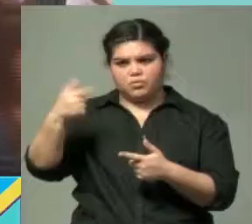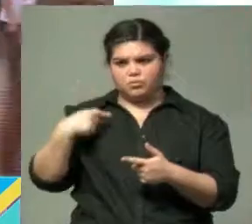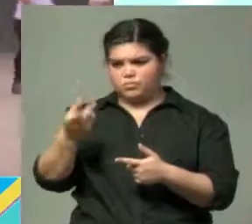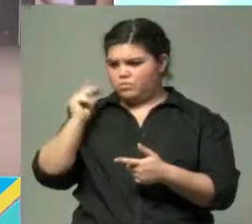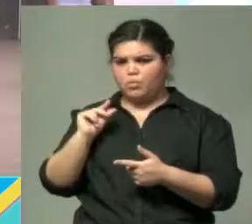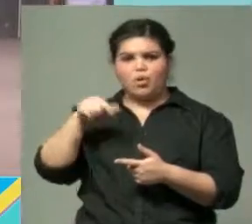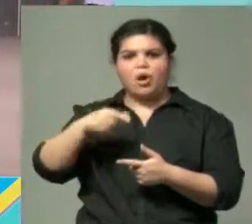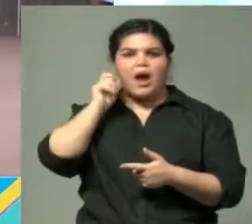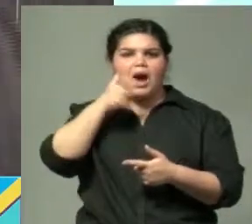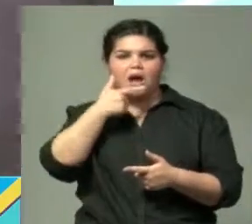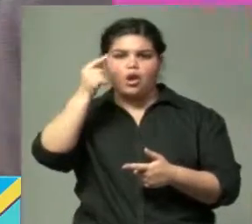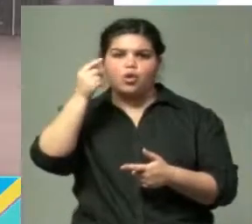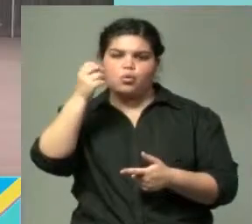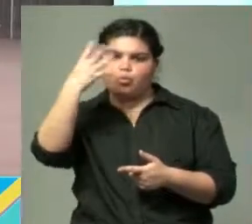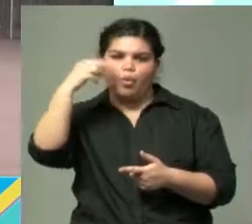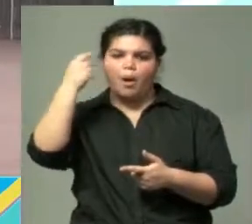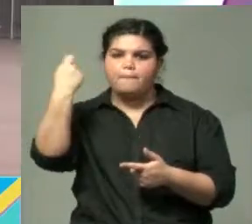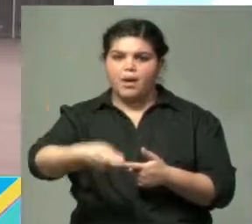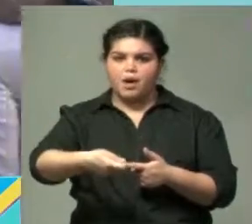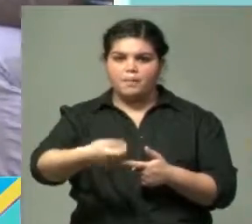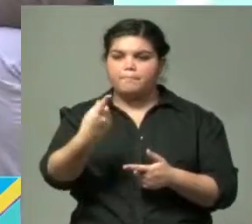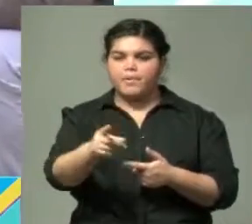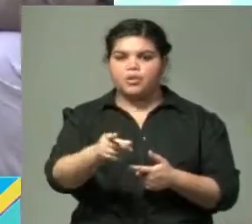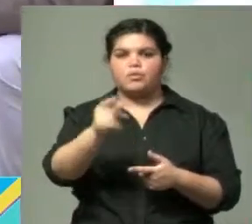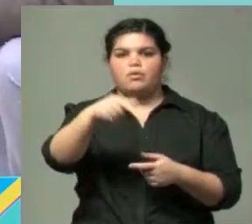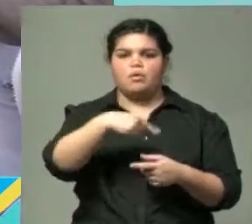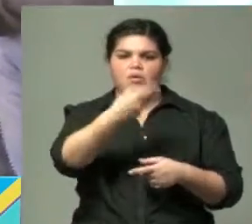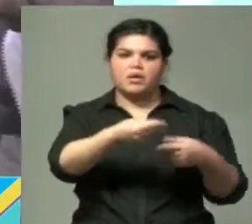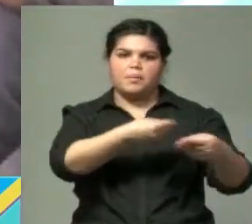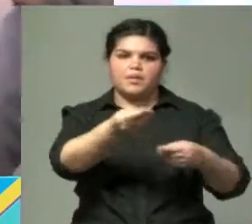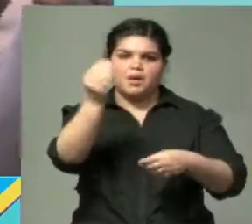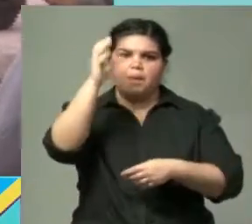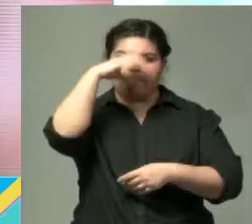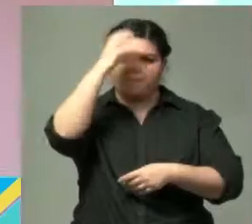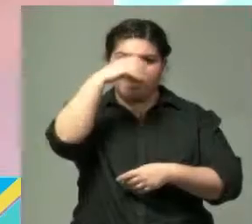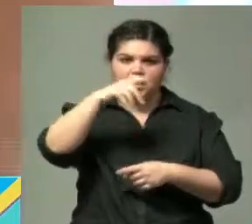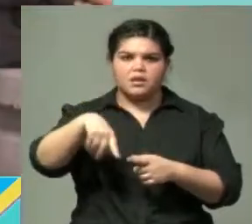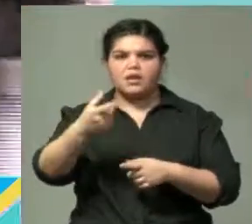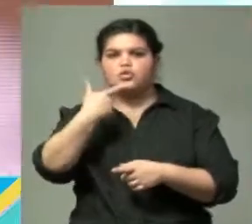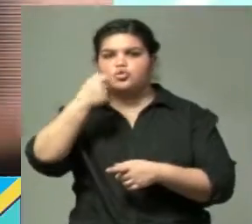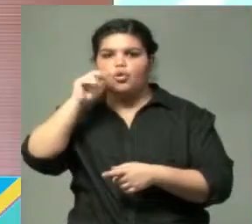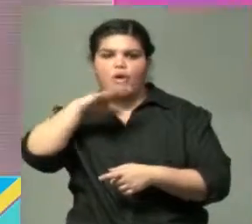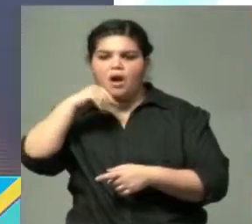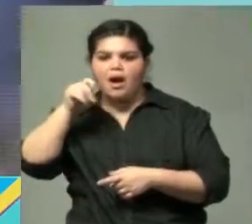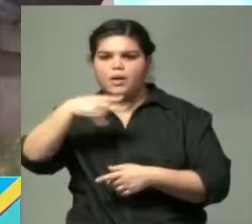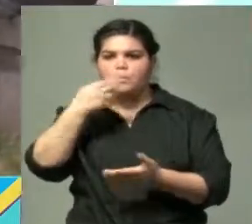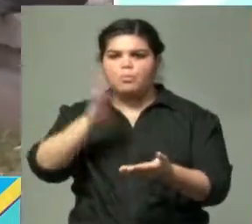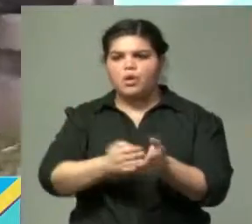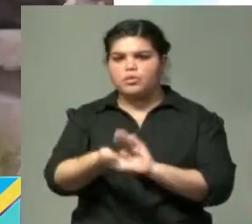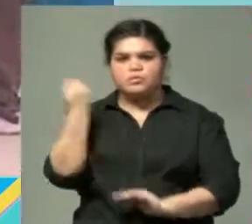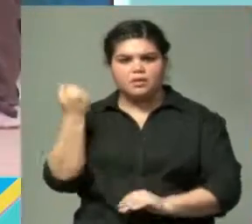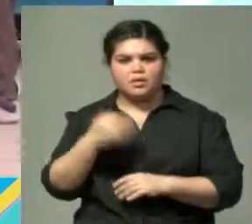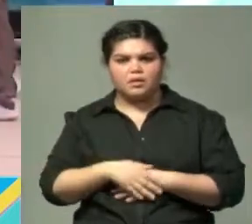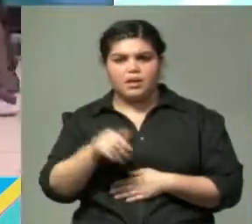gas. Pero por otro lado, a las mineras, a las ojeras, ¿no? Les quita los impuestos. Este año